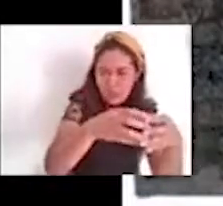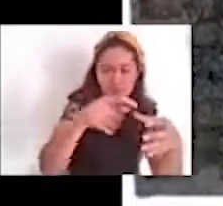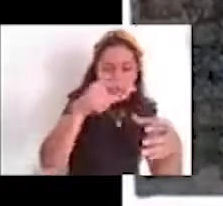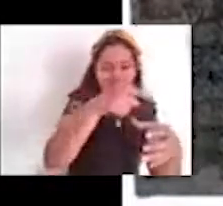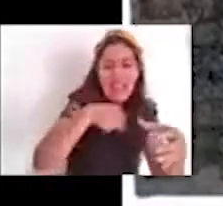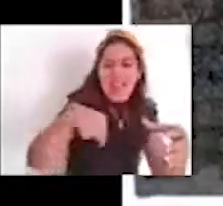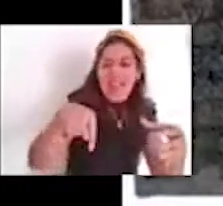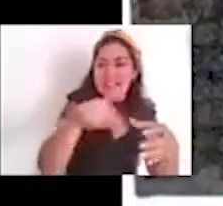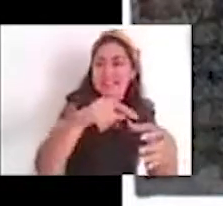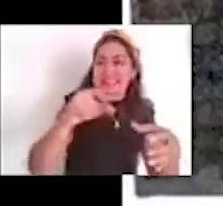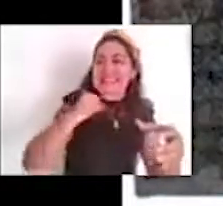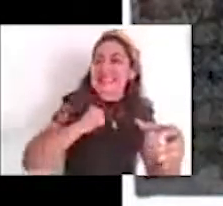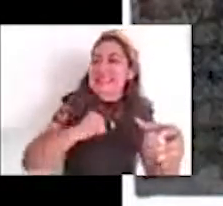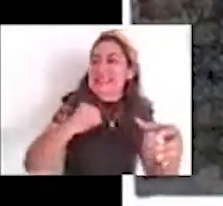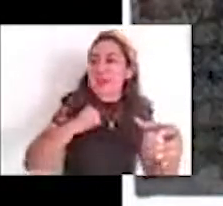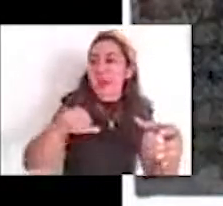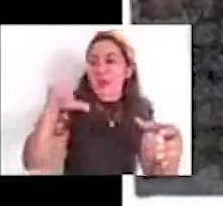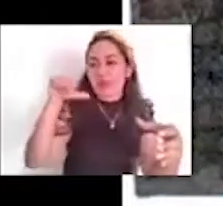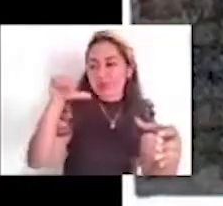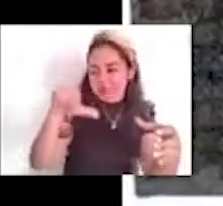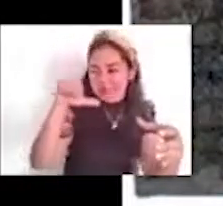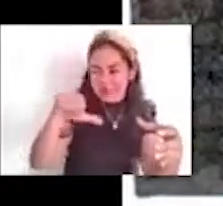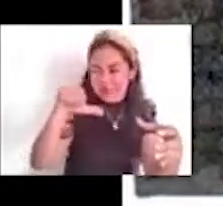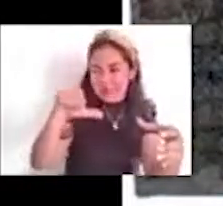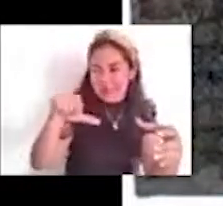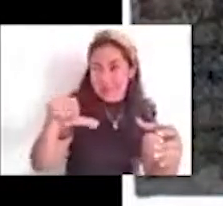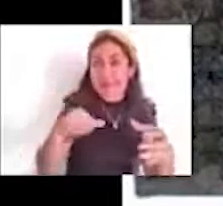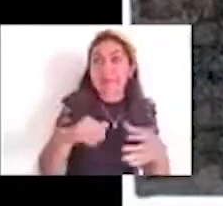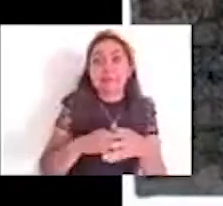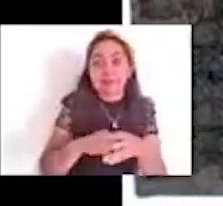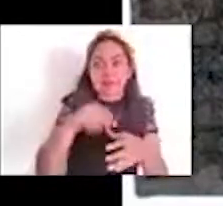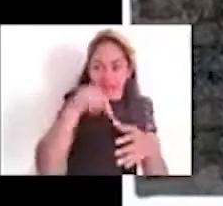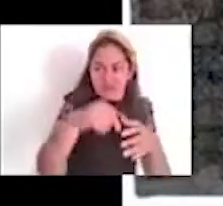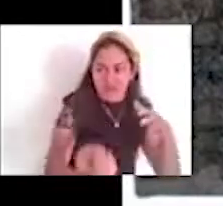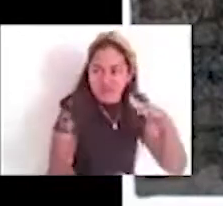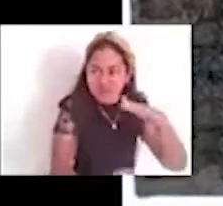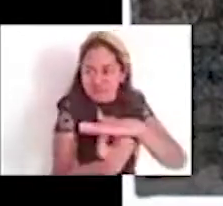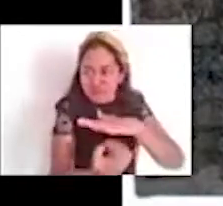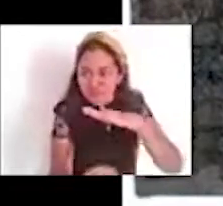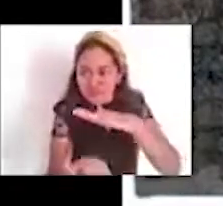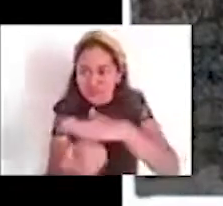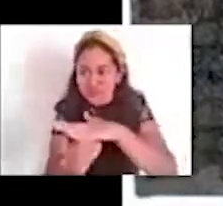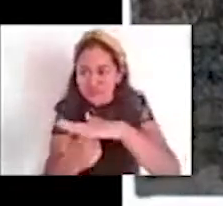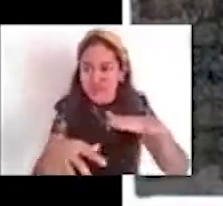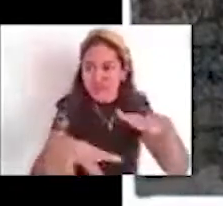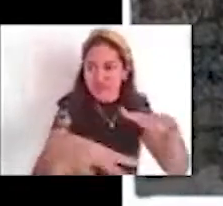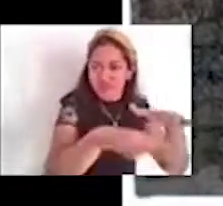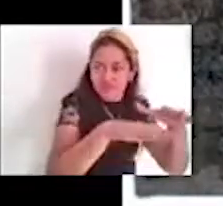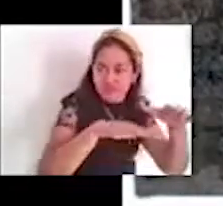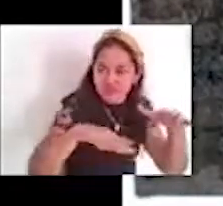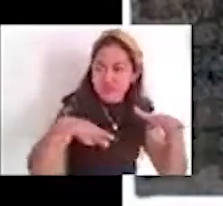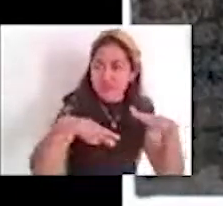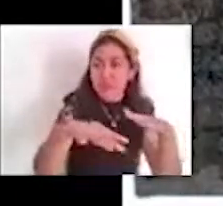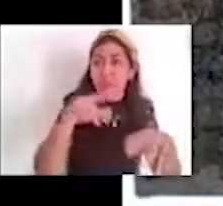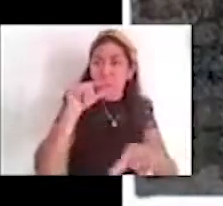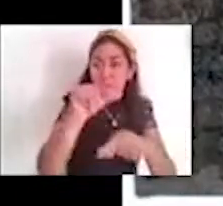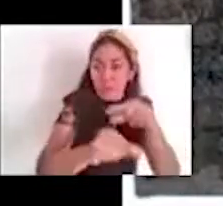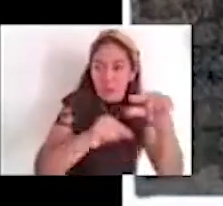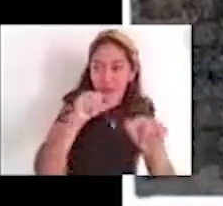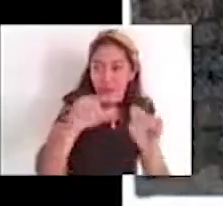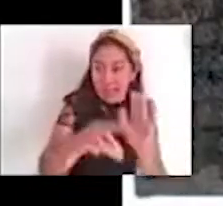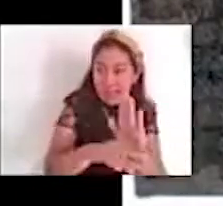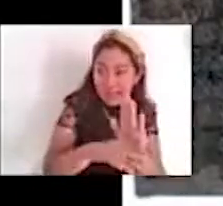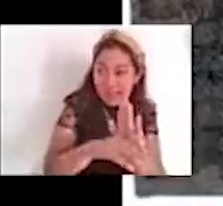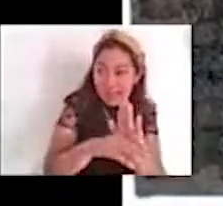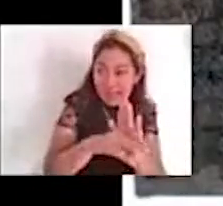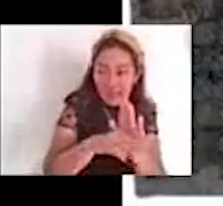el siglo XVI, que tiene un suelo consolidado y progresivamente se avanza sobre la